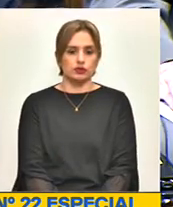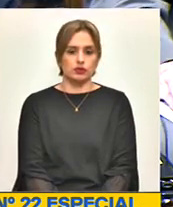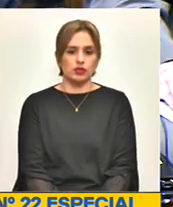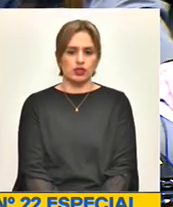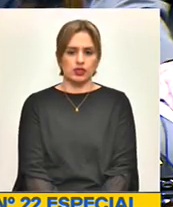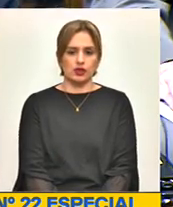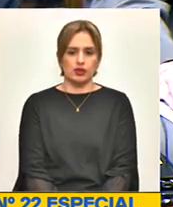muchas